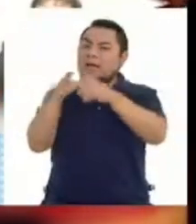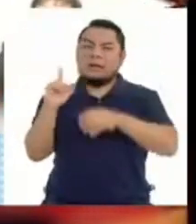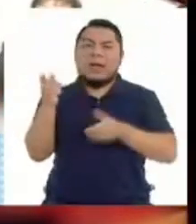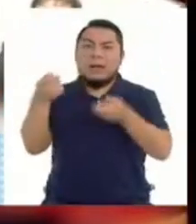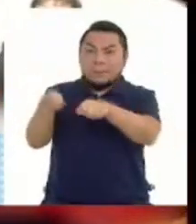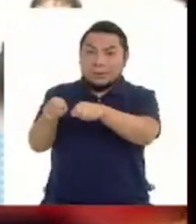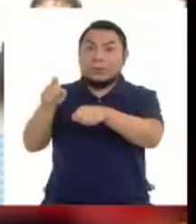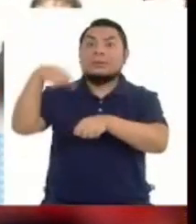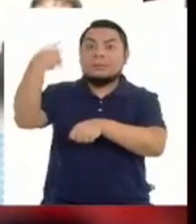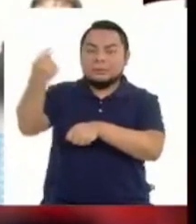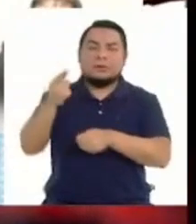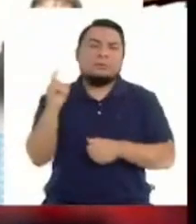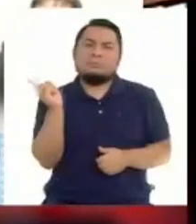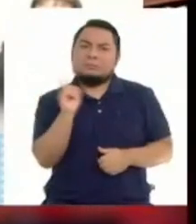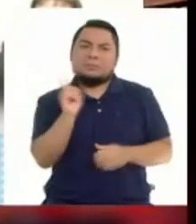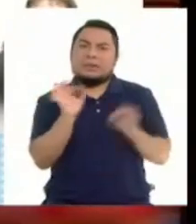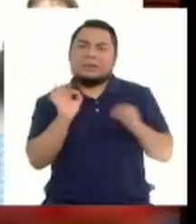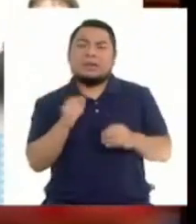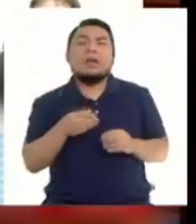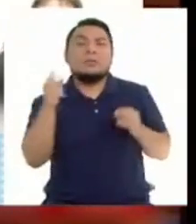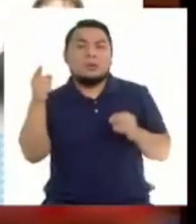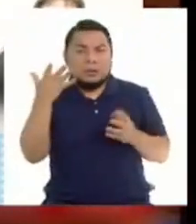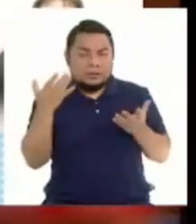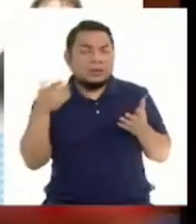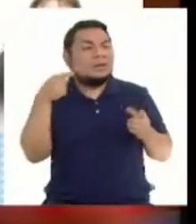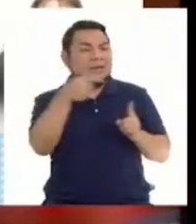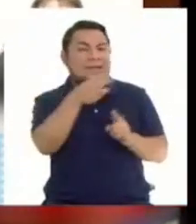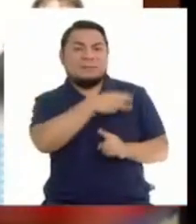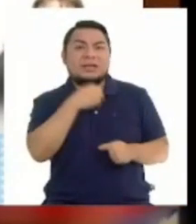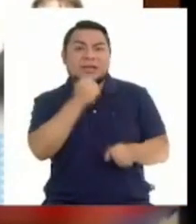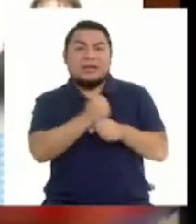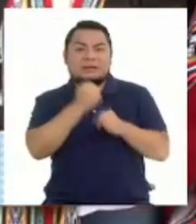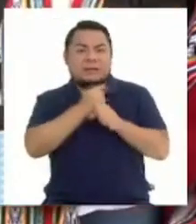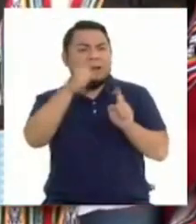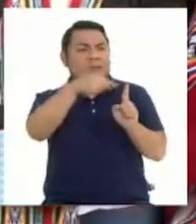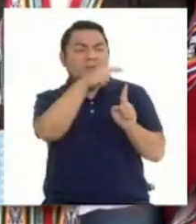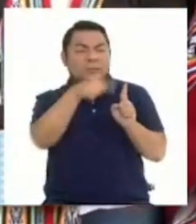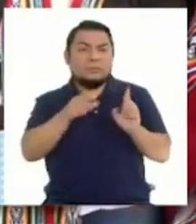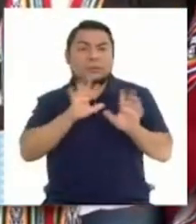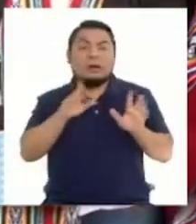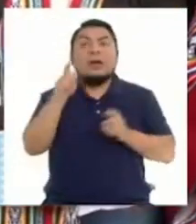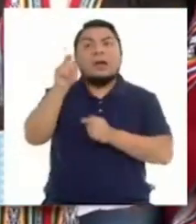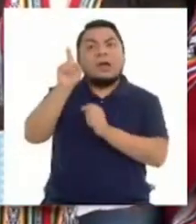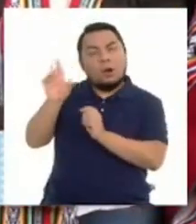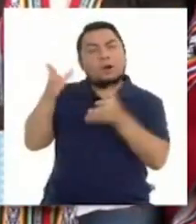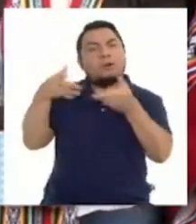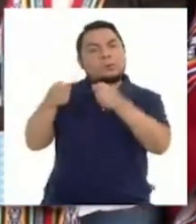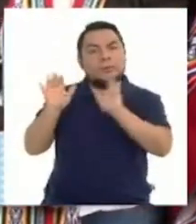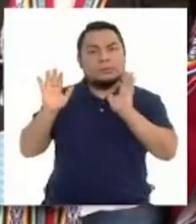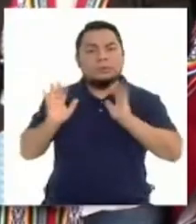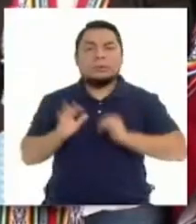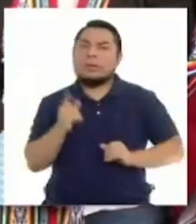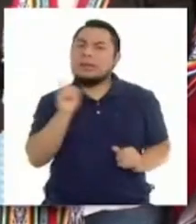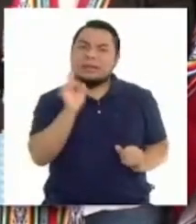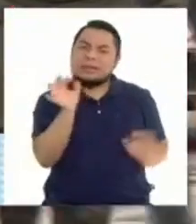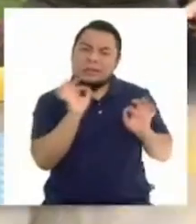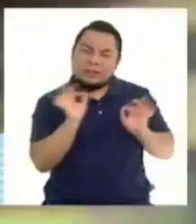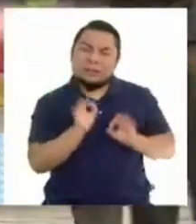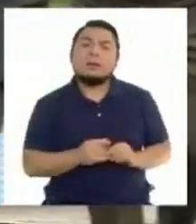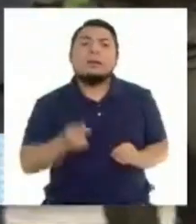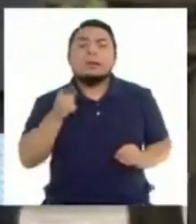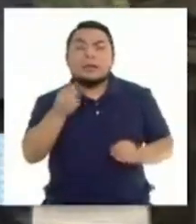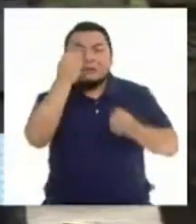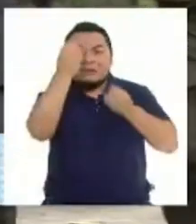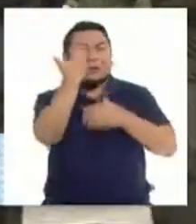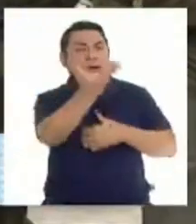evitar una eventual censura del titular de trabajo iber maraví aseguró que se trata de una decisión del presidente de la república que ya ha sido